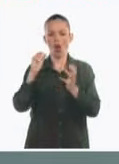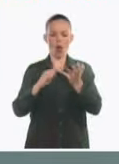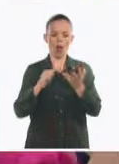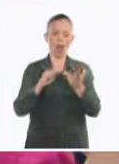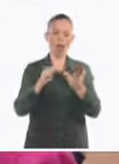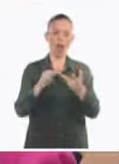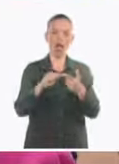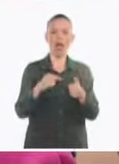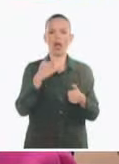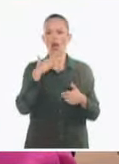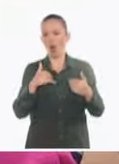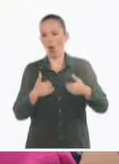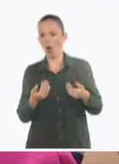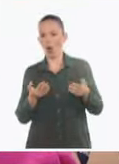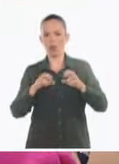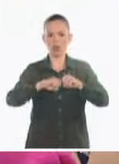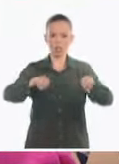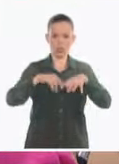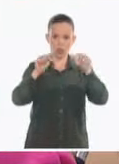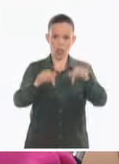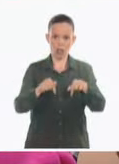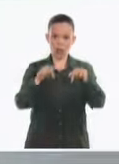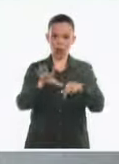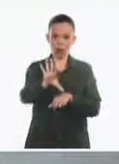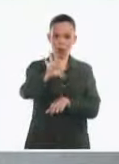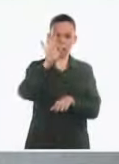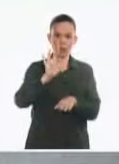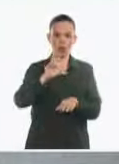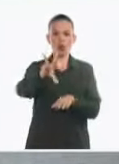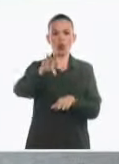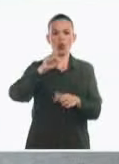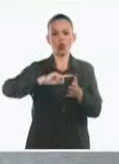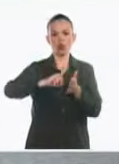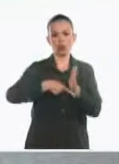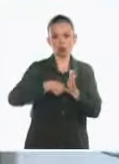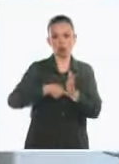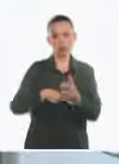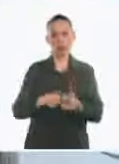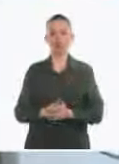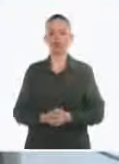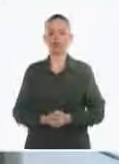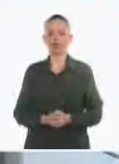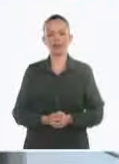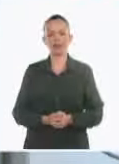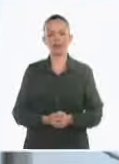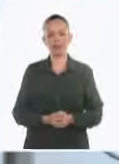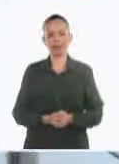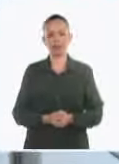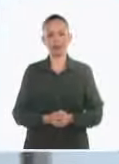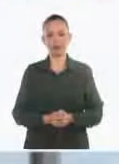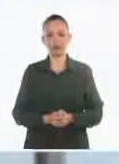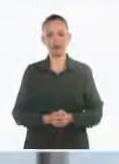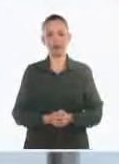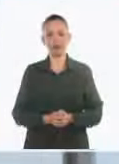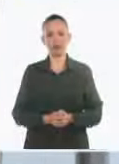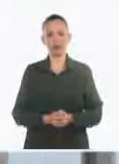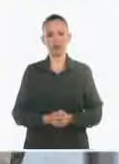actual y será elegido el nuevo secretariado de la organización femenina Gisela García Rivero canal cubano de